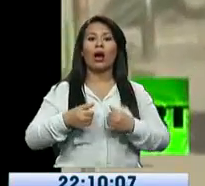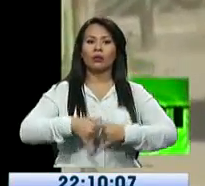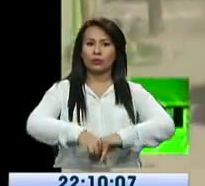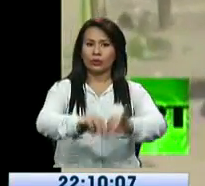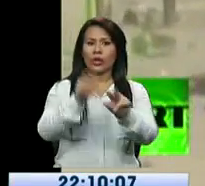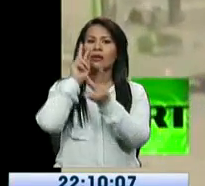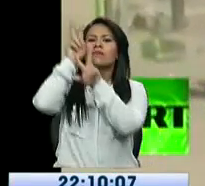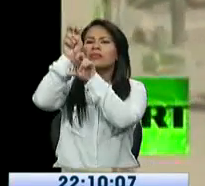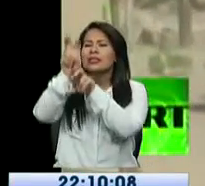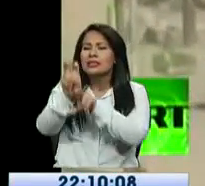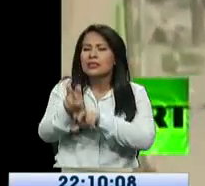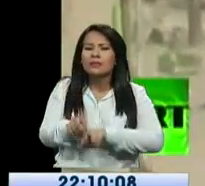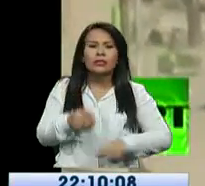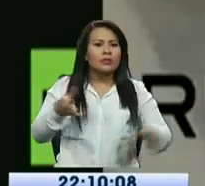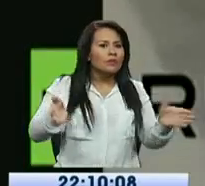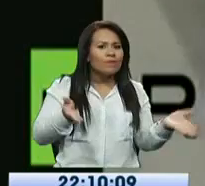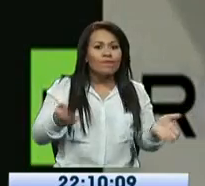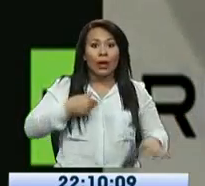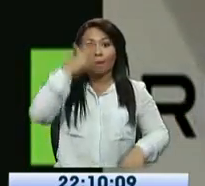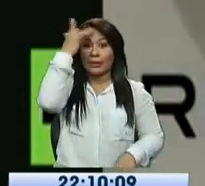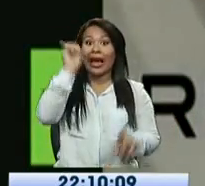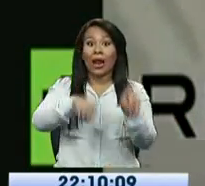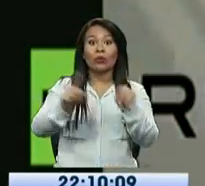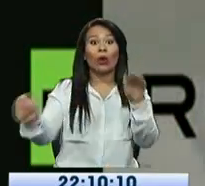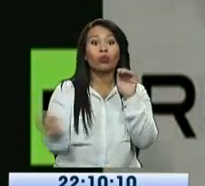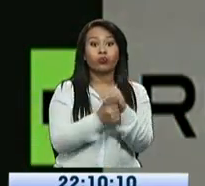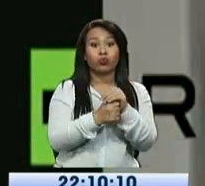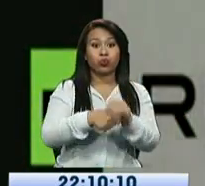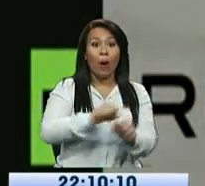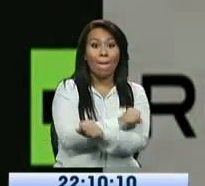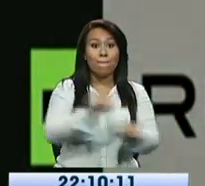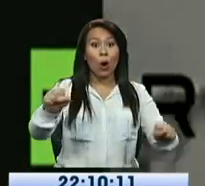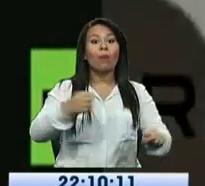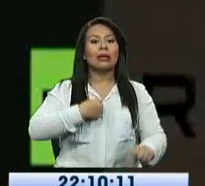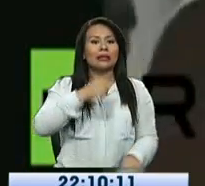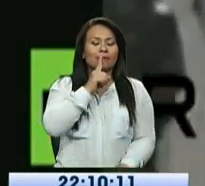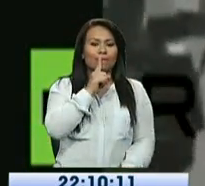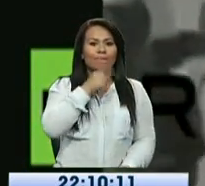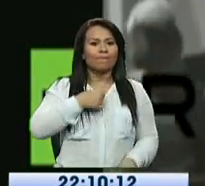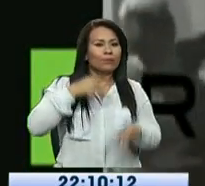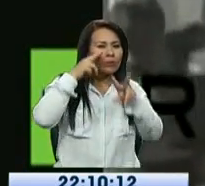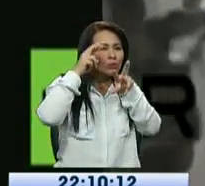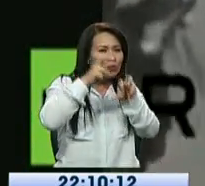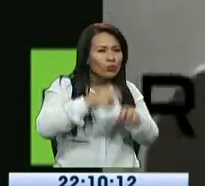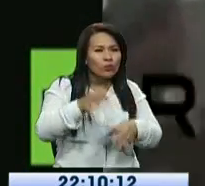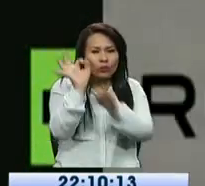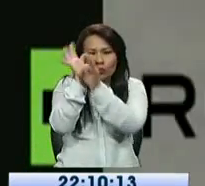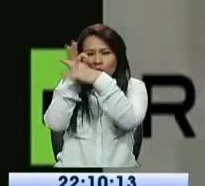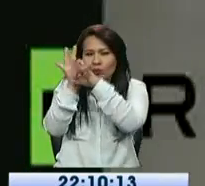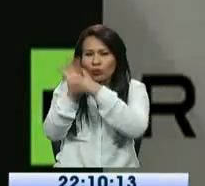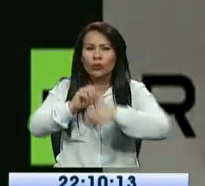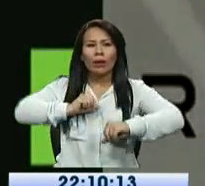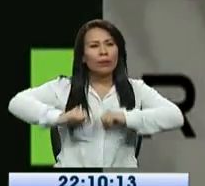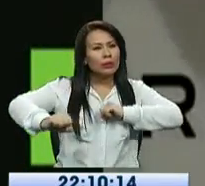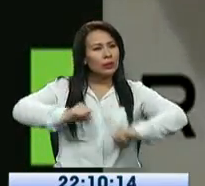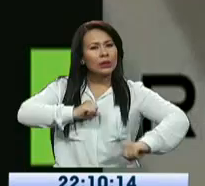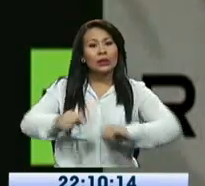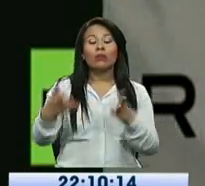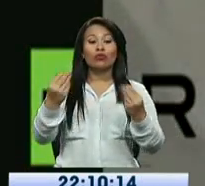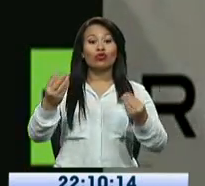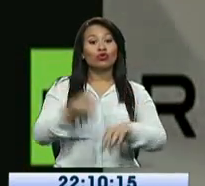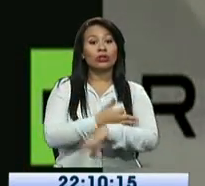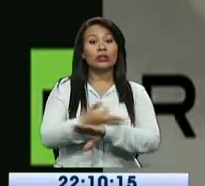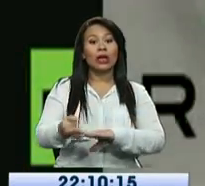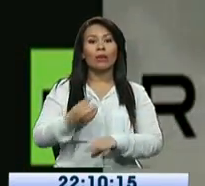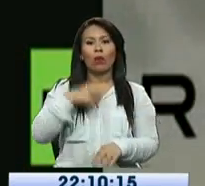investigando de a poco la situación. Los integrantes de la seguridad del lugar afrontan una dura labor, ya que tomará tiempo desactivar la gran cantidad